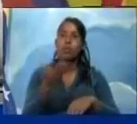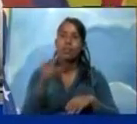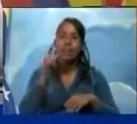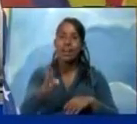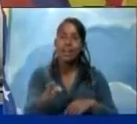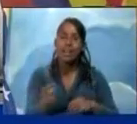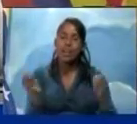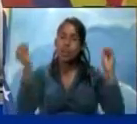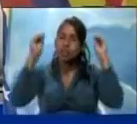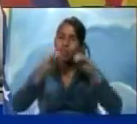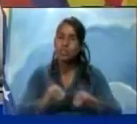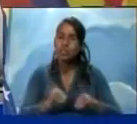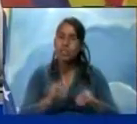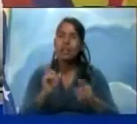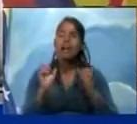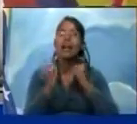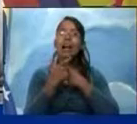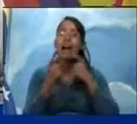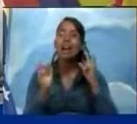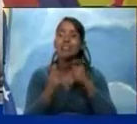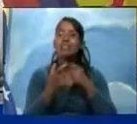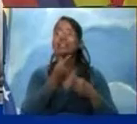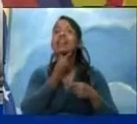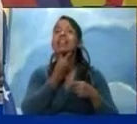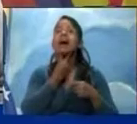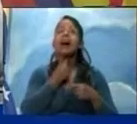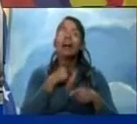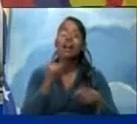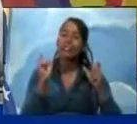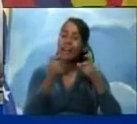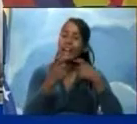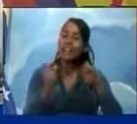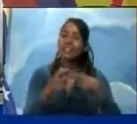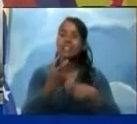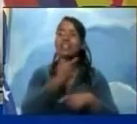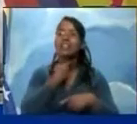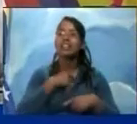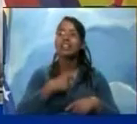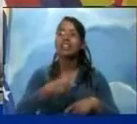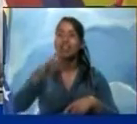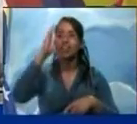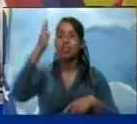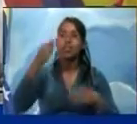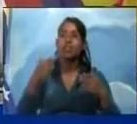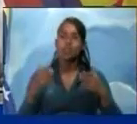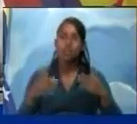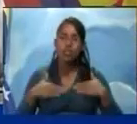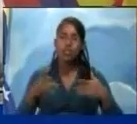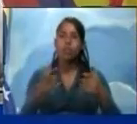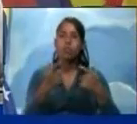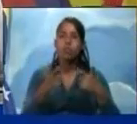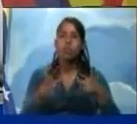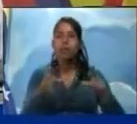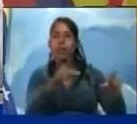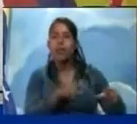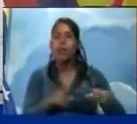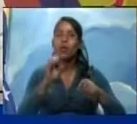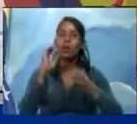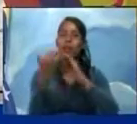le diagnosticaron cáncer aquí en la garganta. Que Dios me guarde este santo lugar.